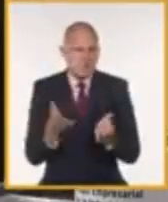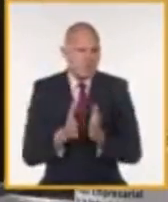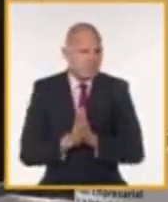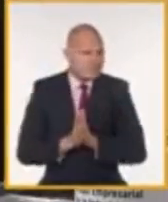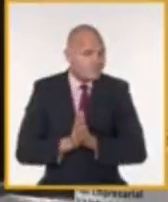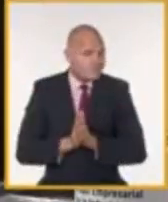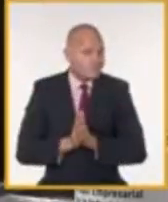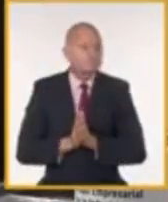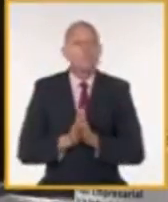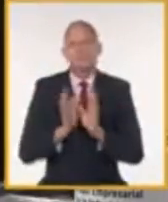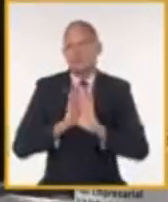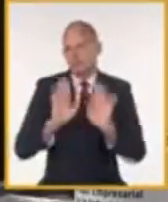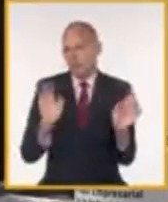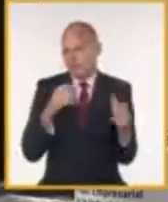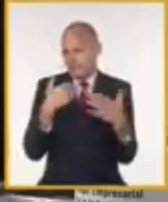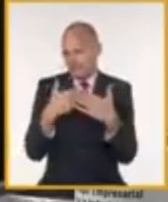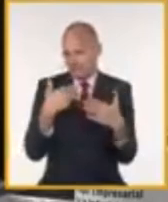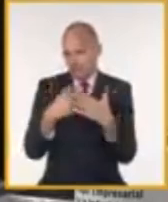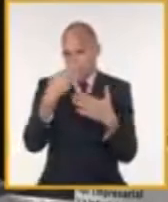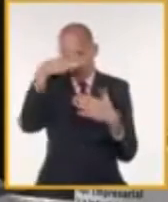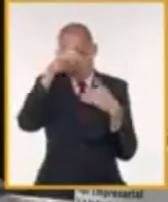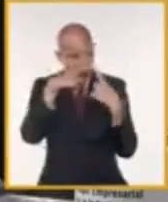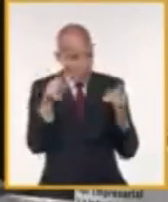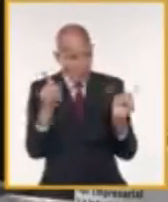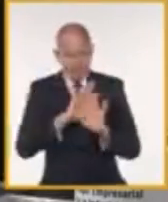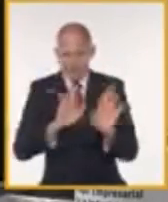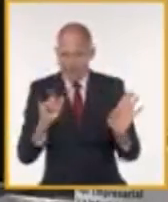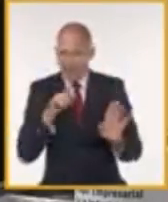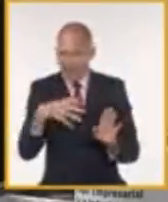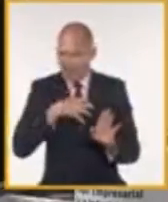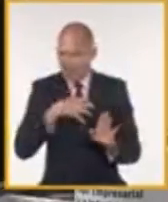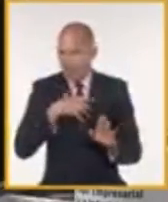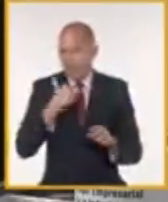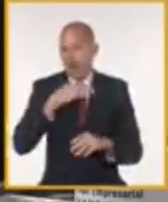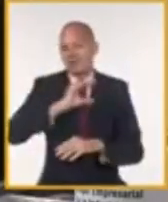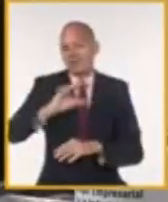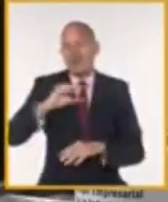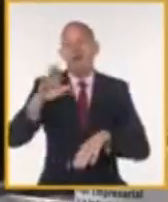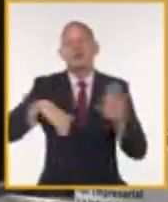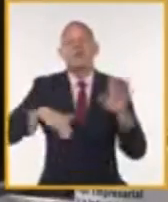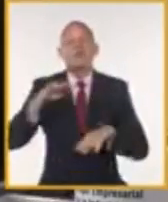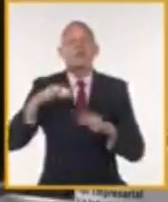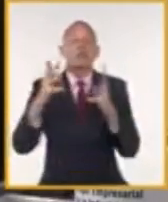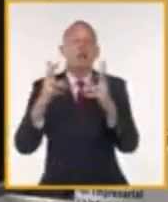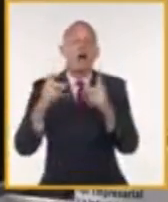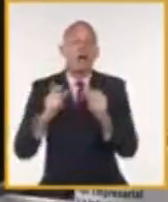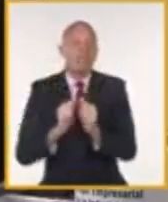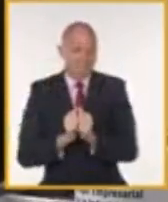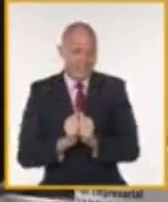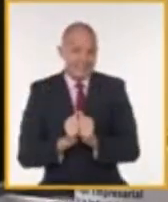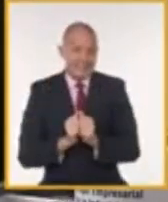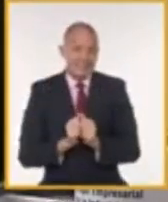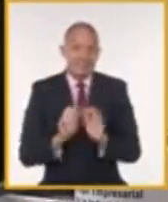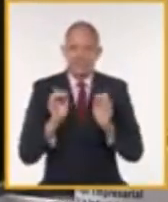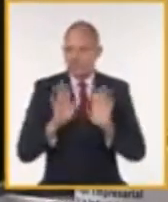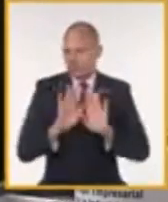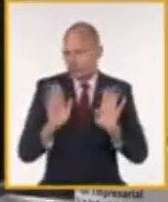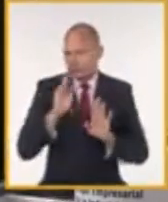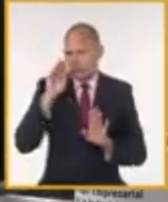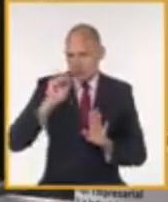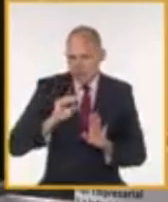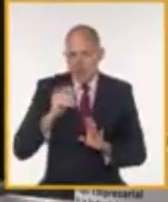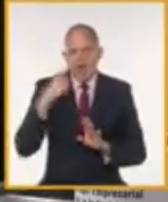resaltar que todas las empresas nuestras aplican sistemas de pago por rendimiento. en las distintas manifestaciones,